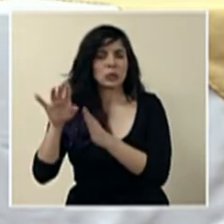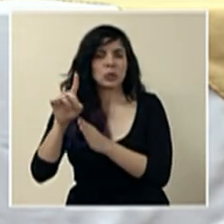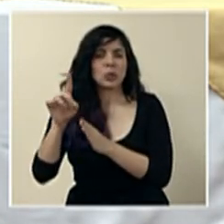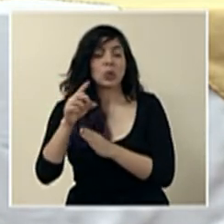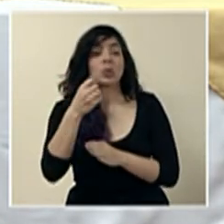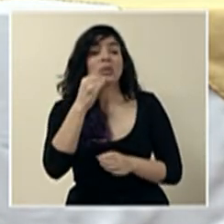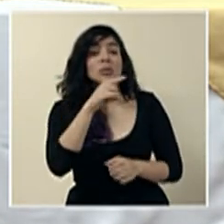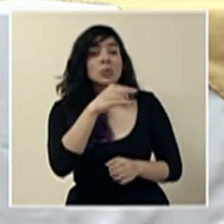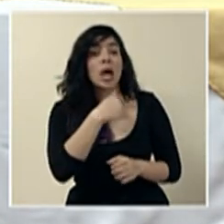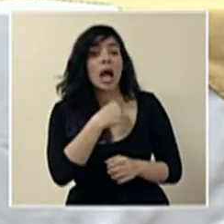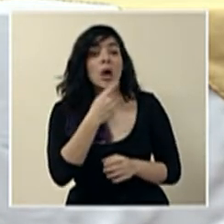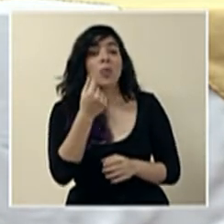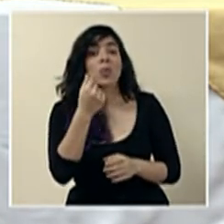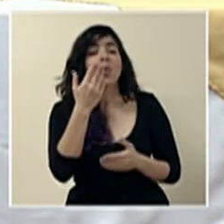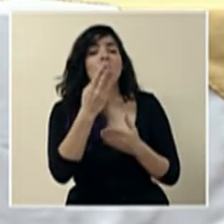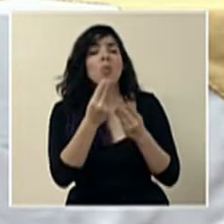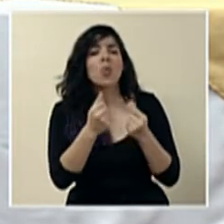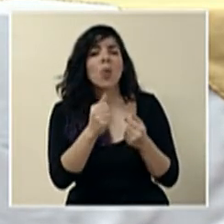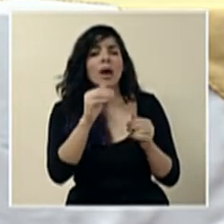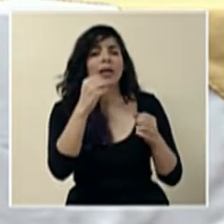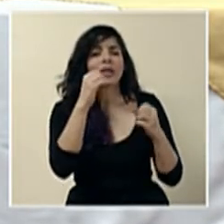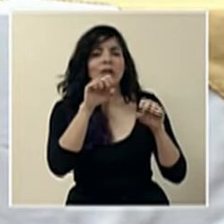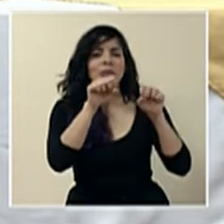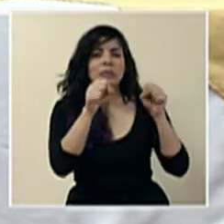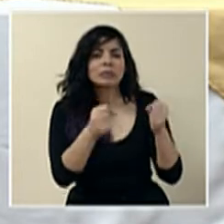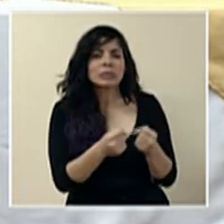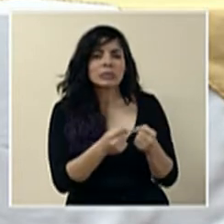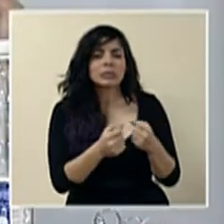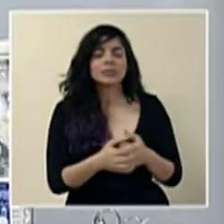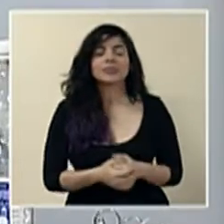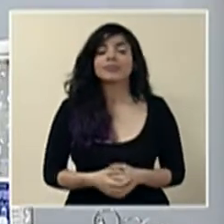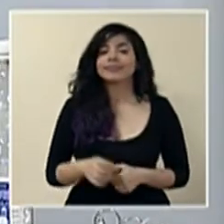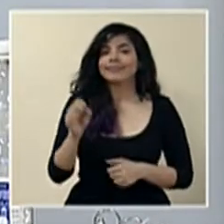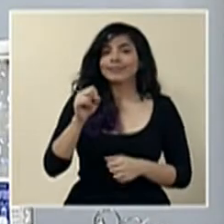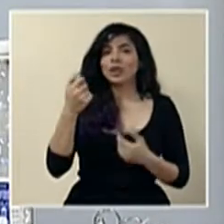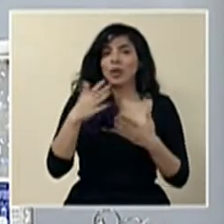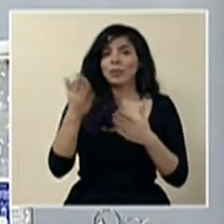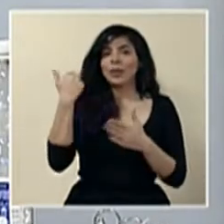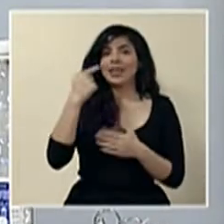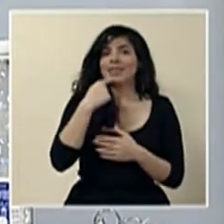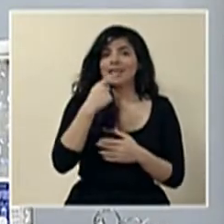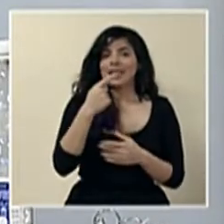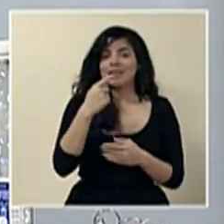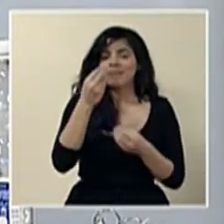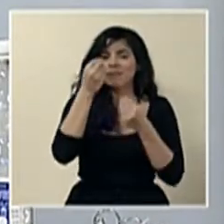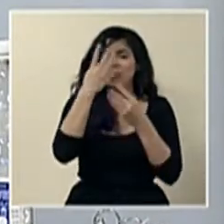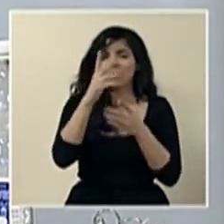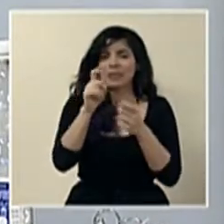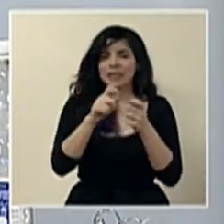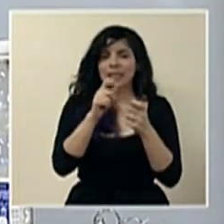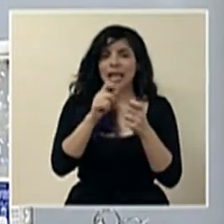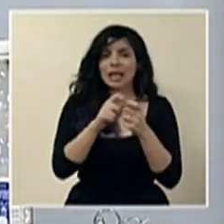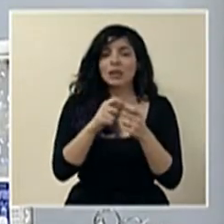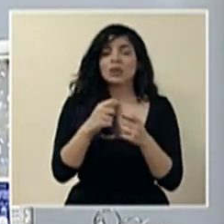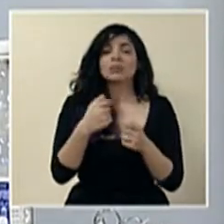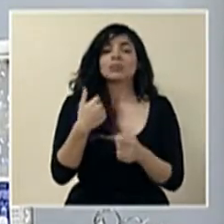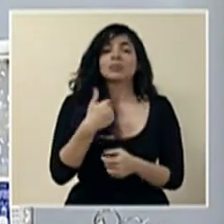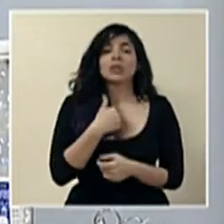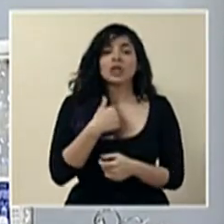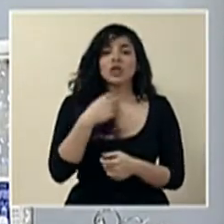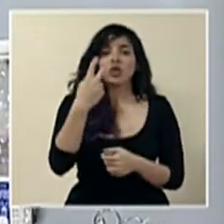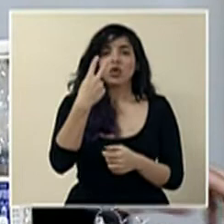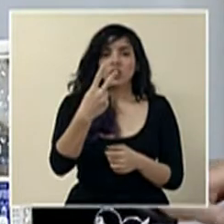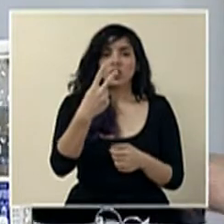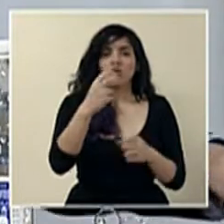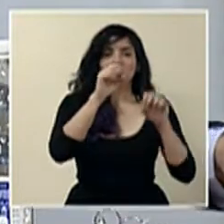si tuvieran un monto de los recortes? Sí, como mencioné, y para darles los datos exactos, ha habido 2 rondas